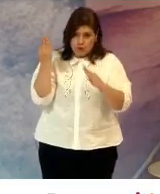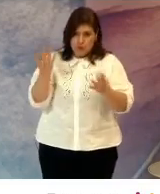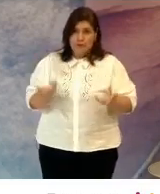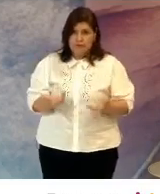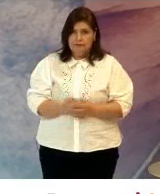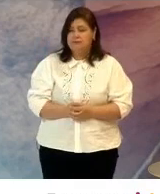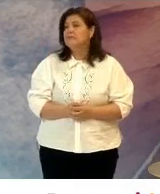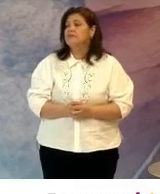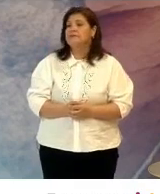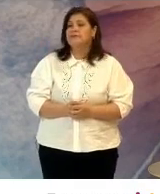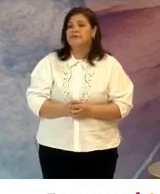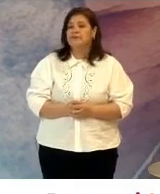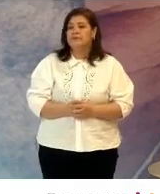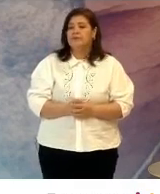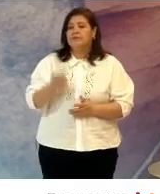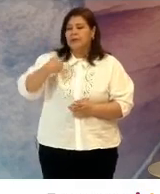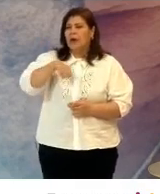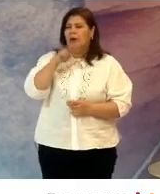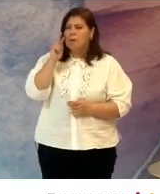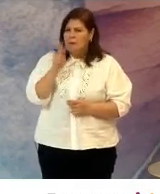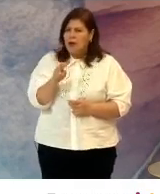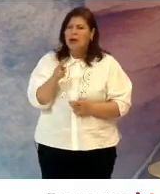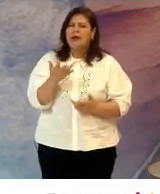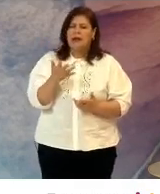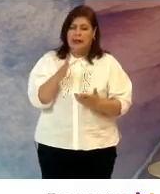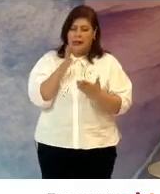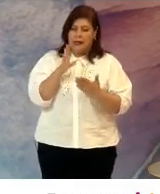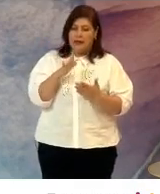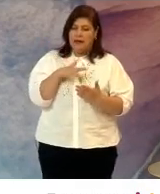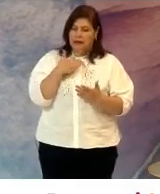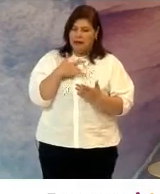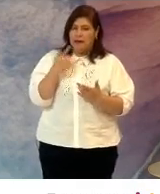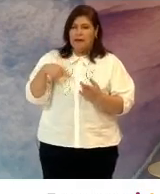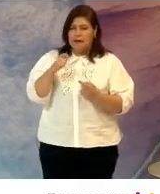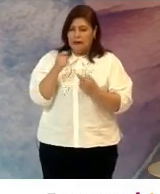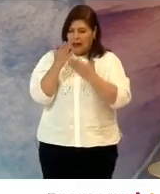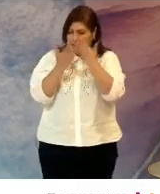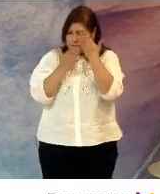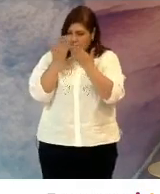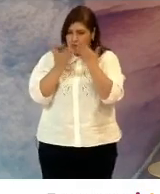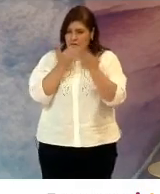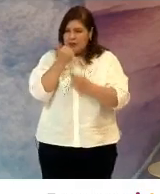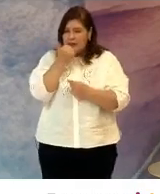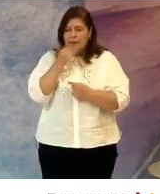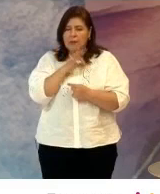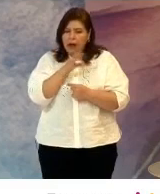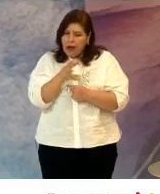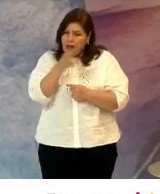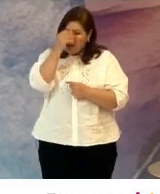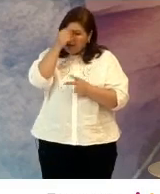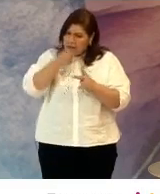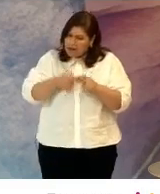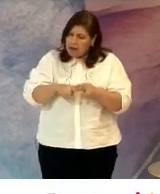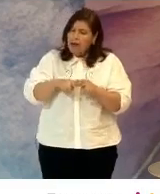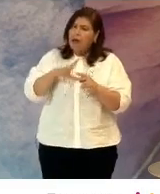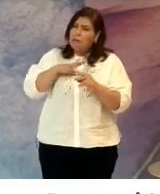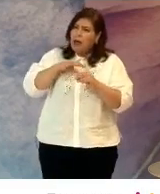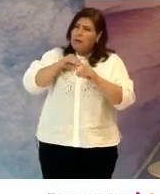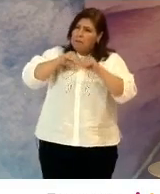Vemos que los estudiantes pueden tener un aprendizaje central y que eso inicia en algunos